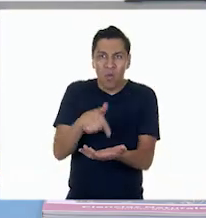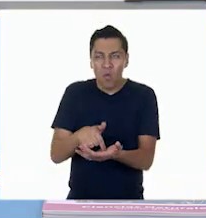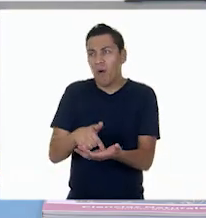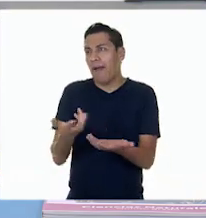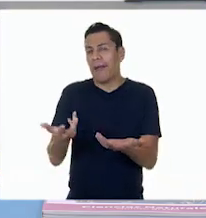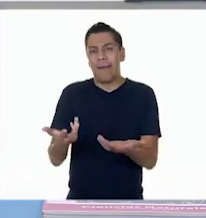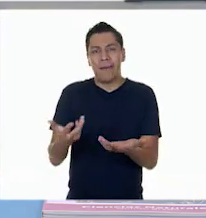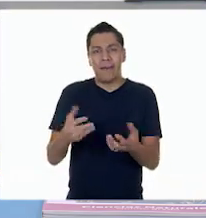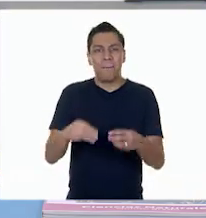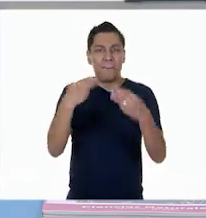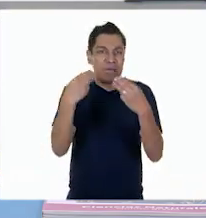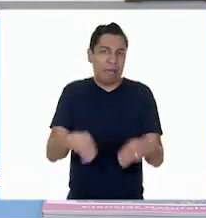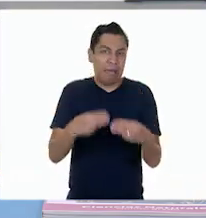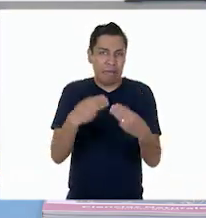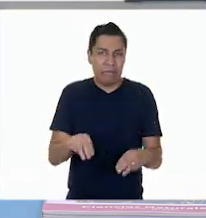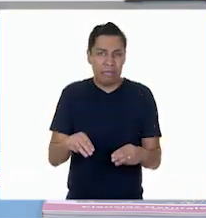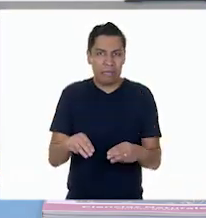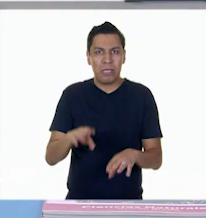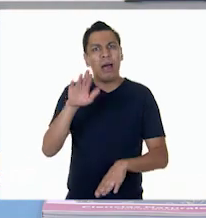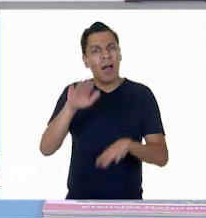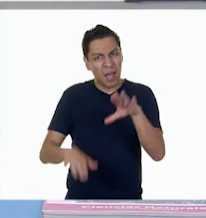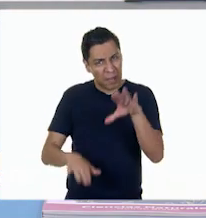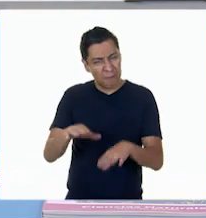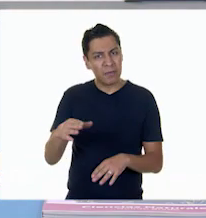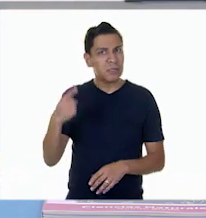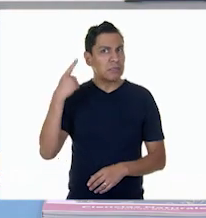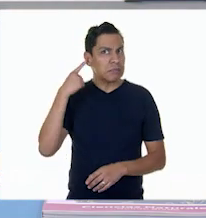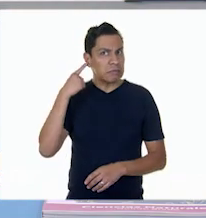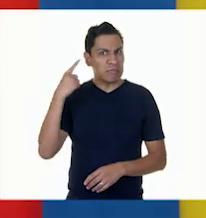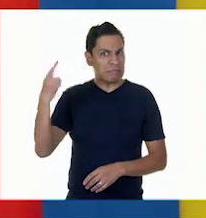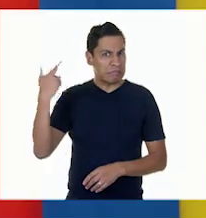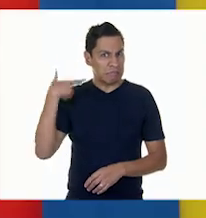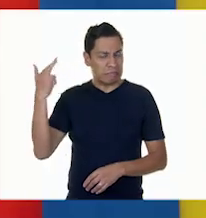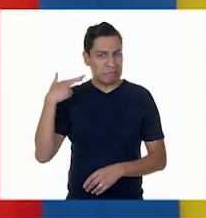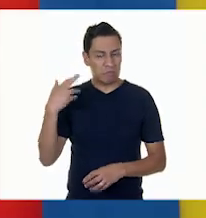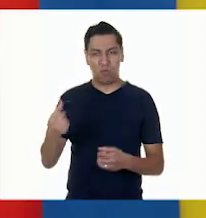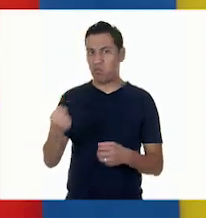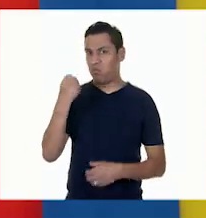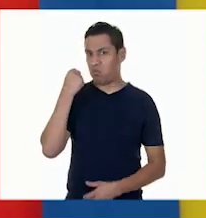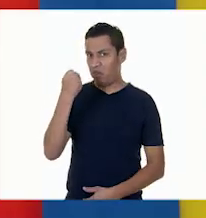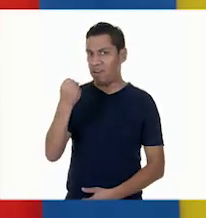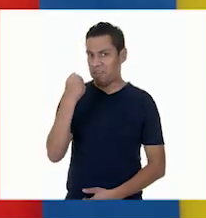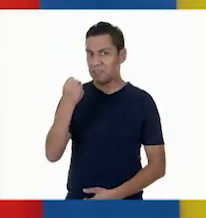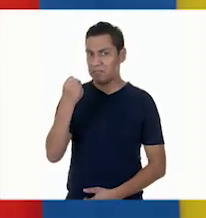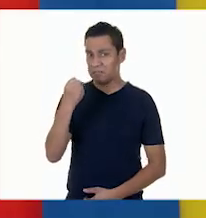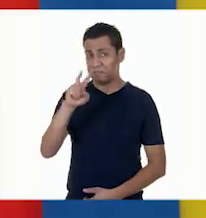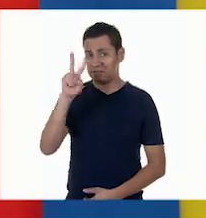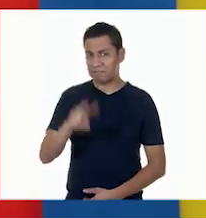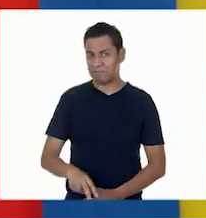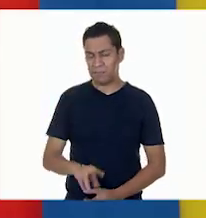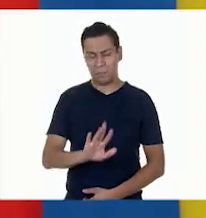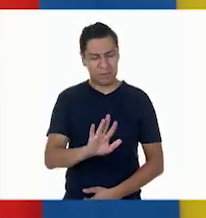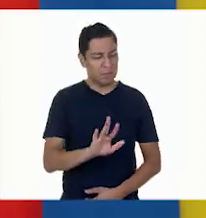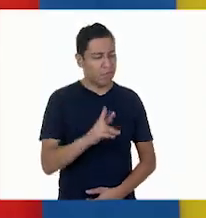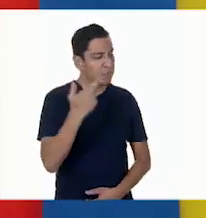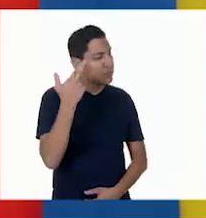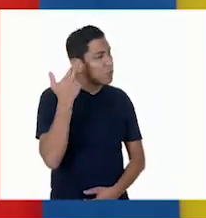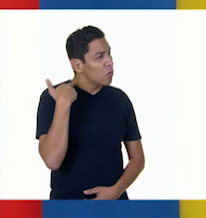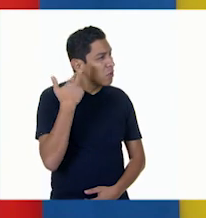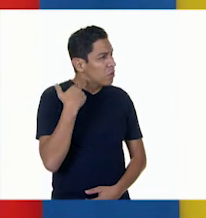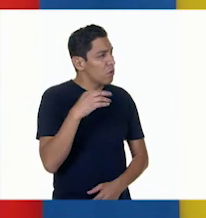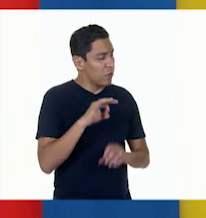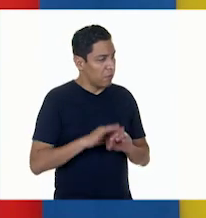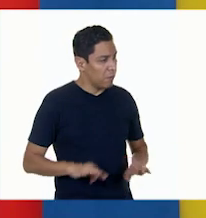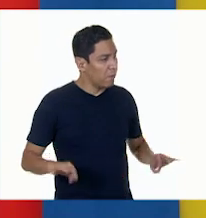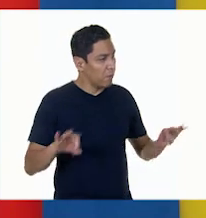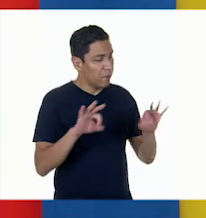el mercado, a veces hay sonidos muy intensos. Pues los sonidos son muy importantes. Algunos nos